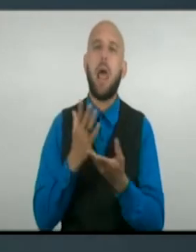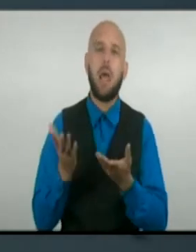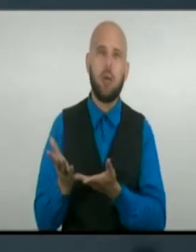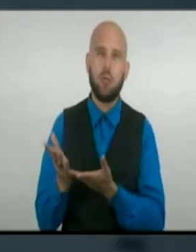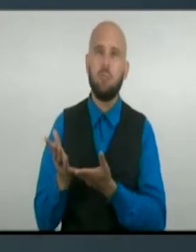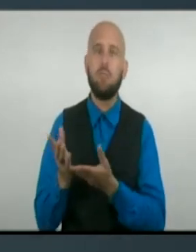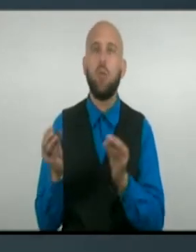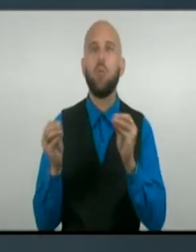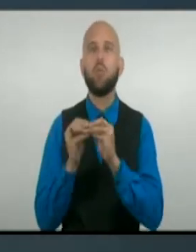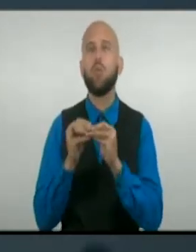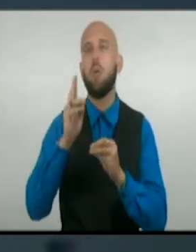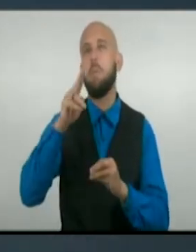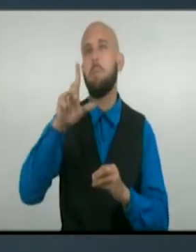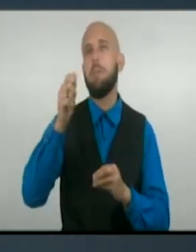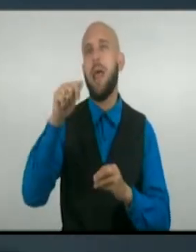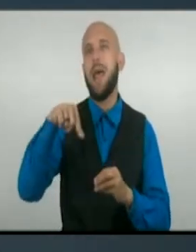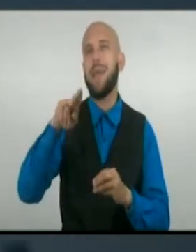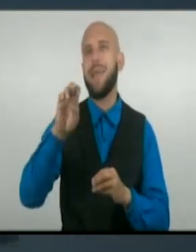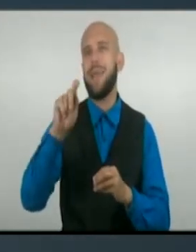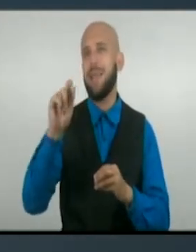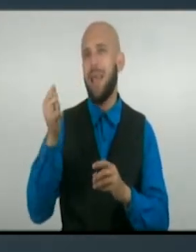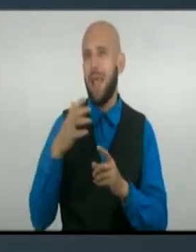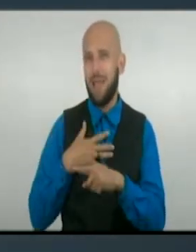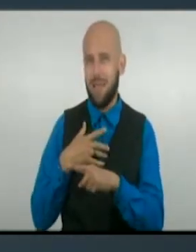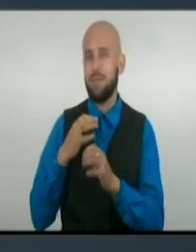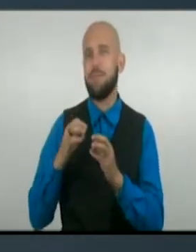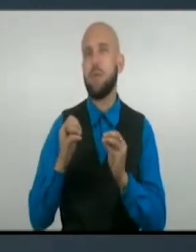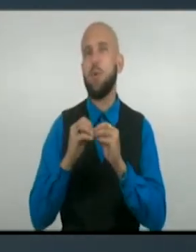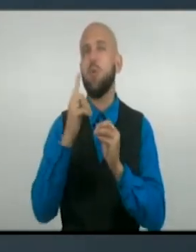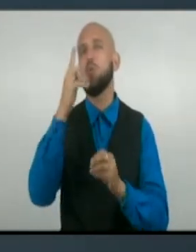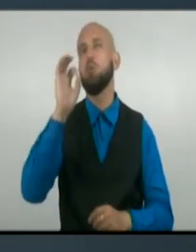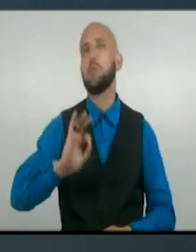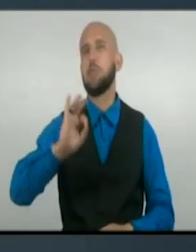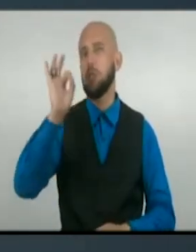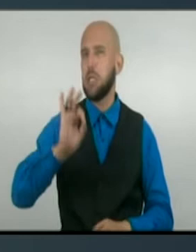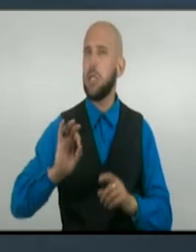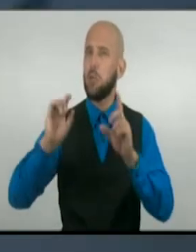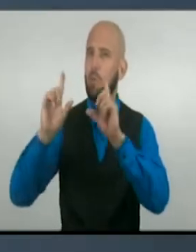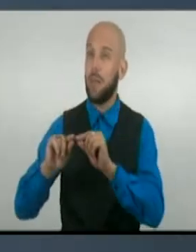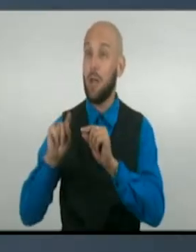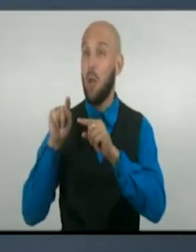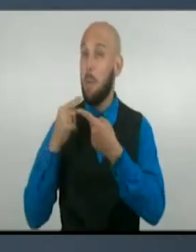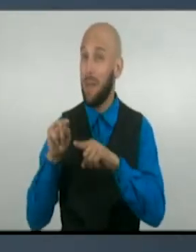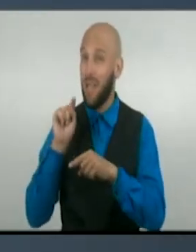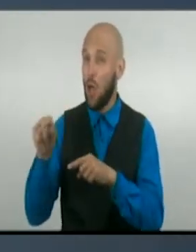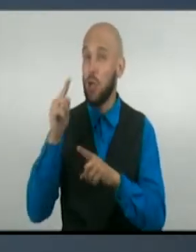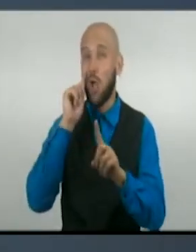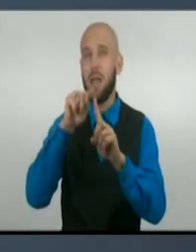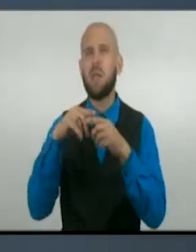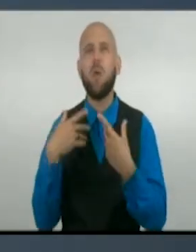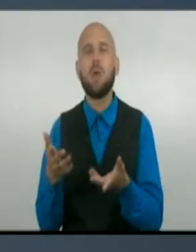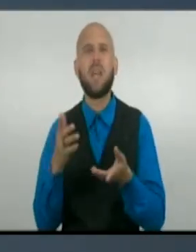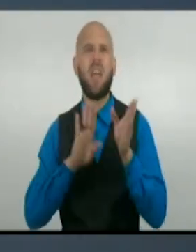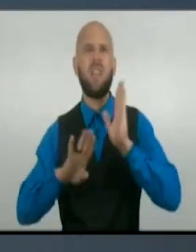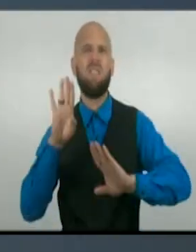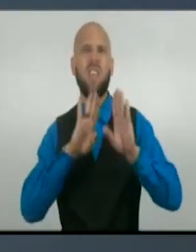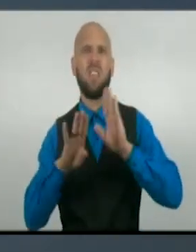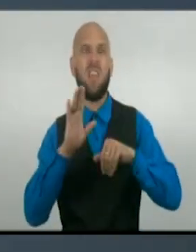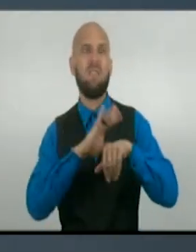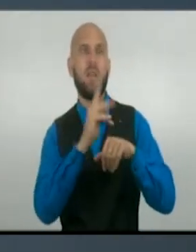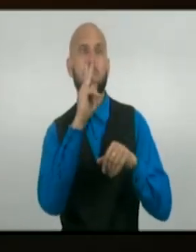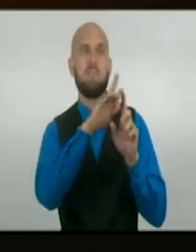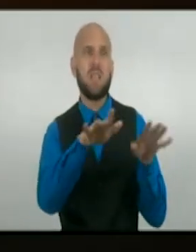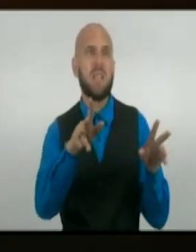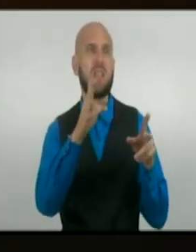menos del 1% del volumen sanguíneo y sirven de sistema de defensa frente a bacterias parásitos virus